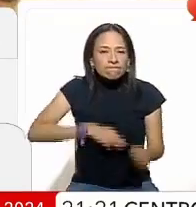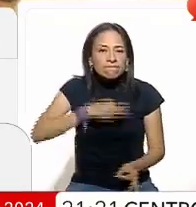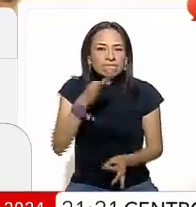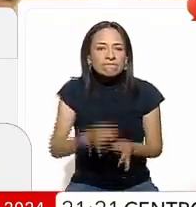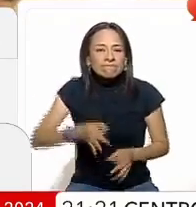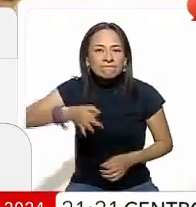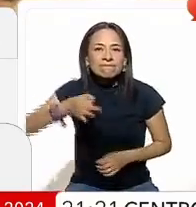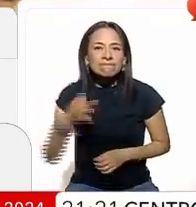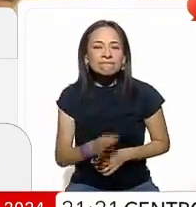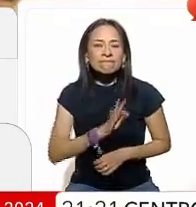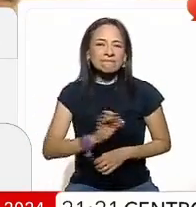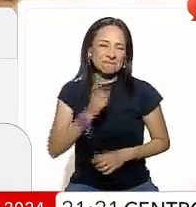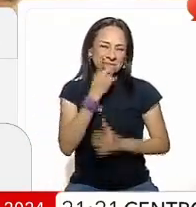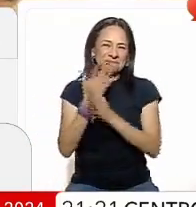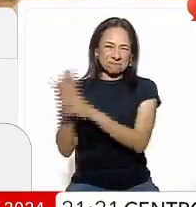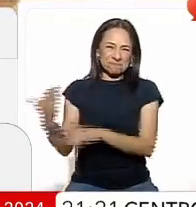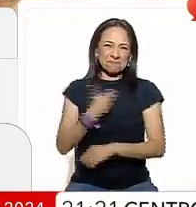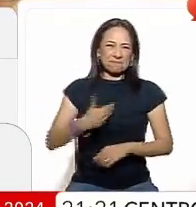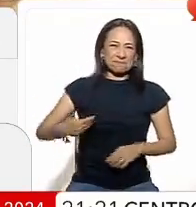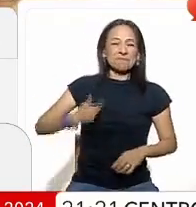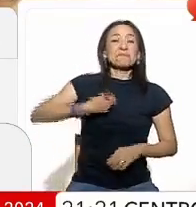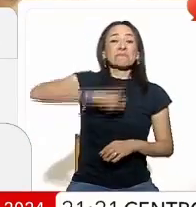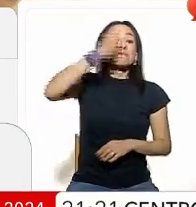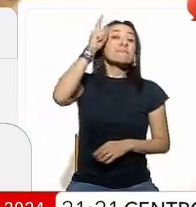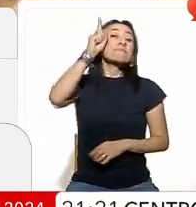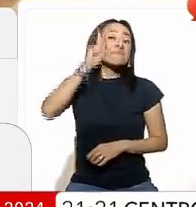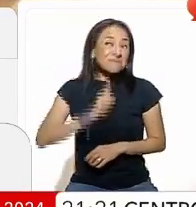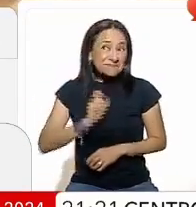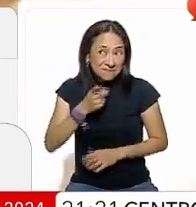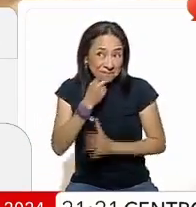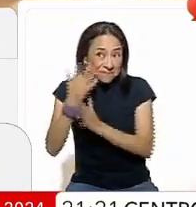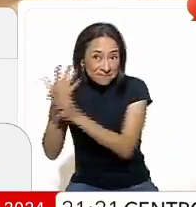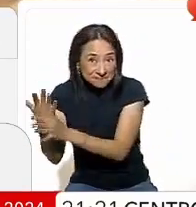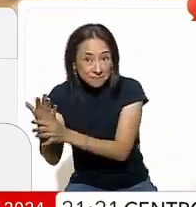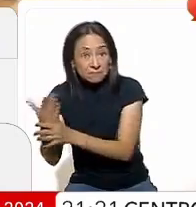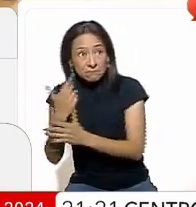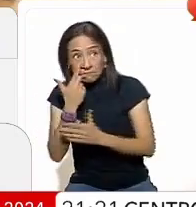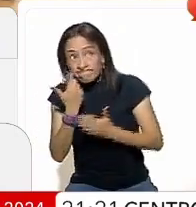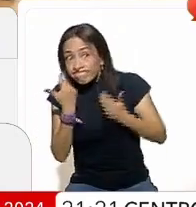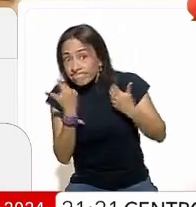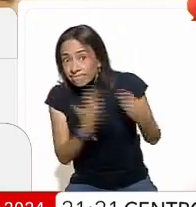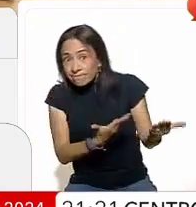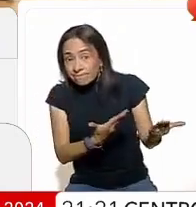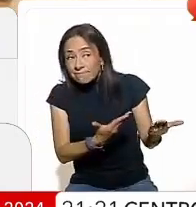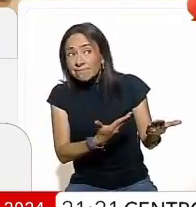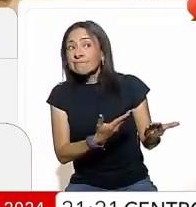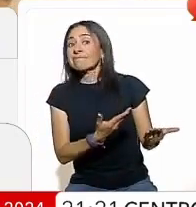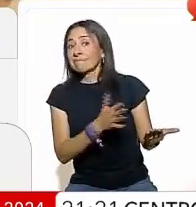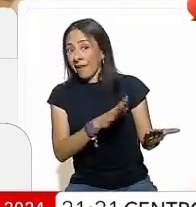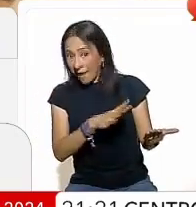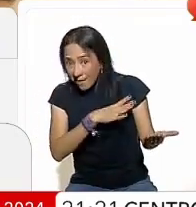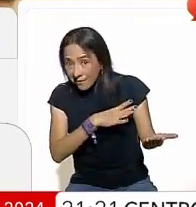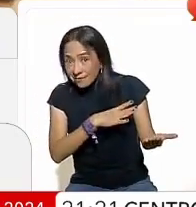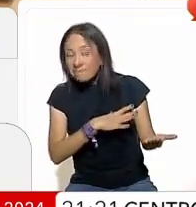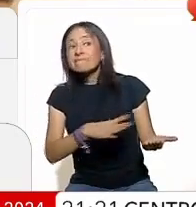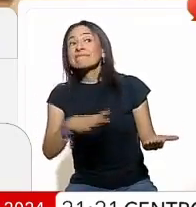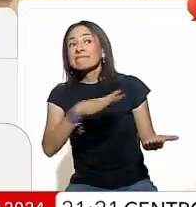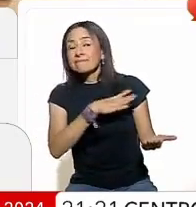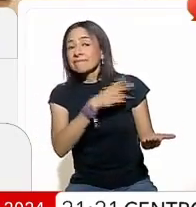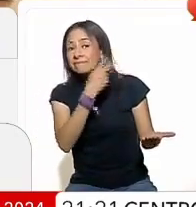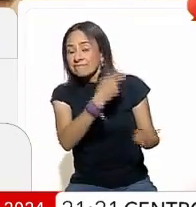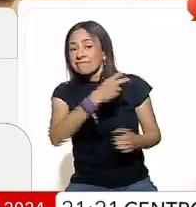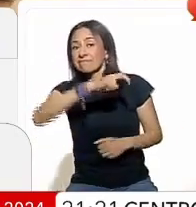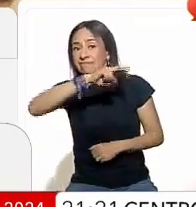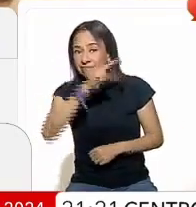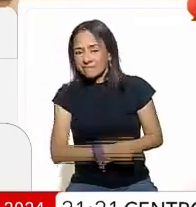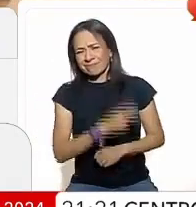de nuestra presidenta electa. Ahí está. Ahí están las pruebas y esa es una gran infraestructura